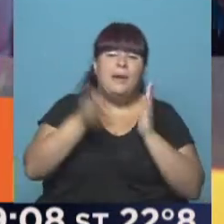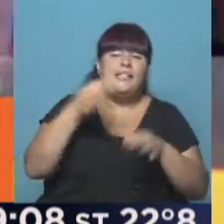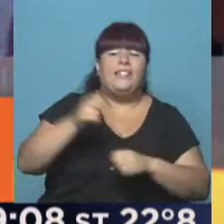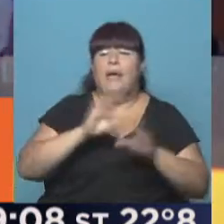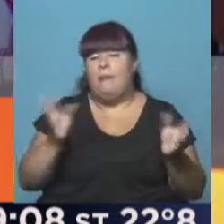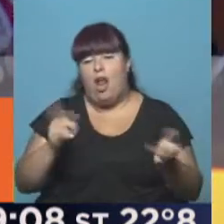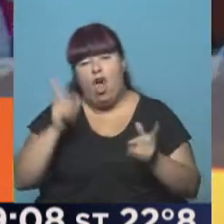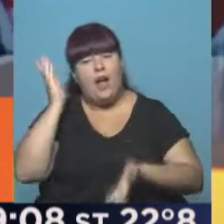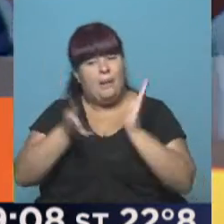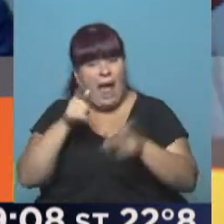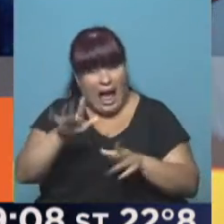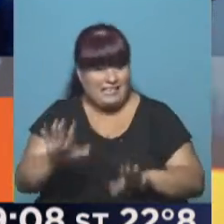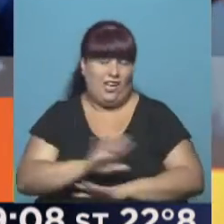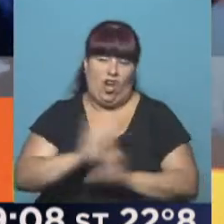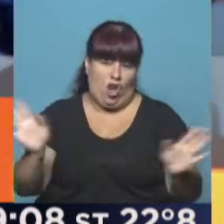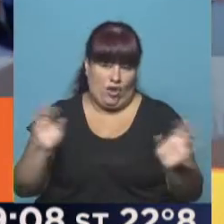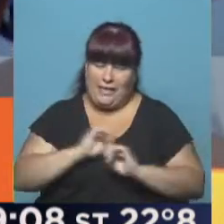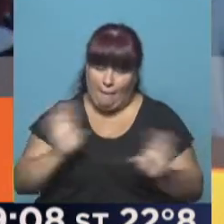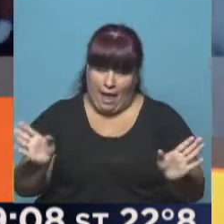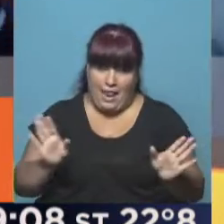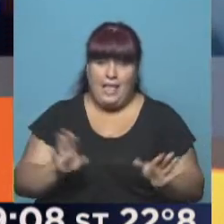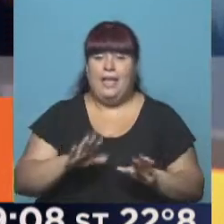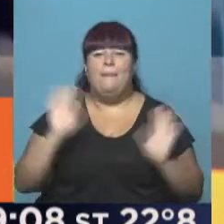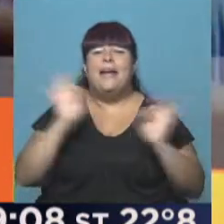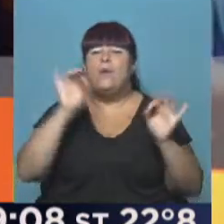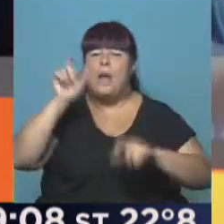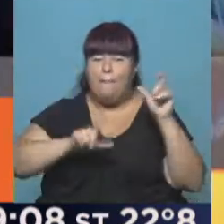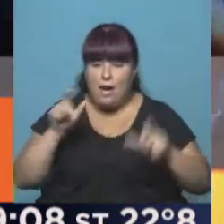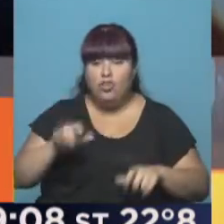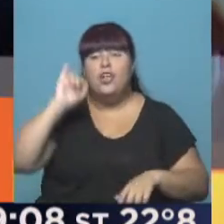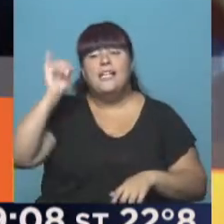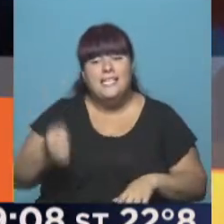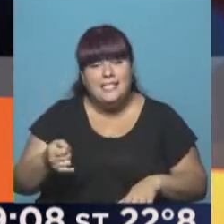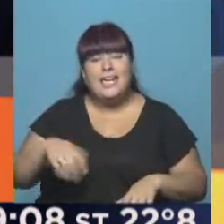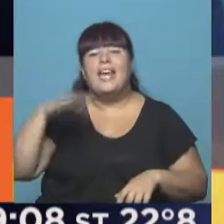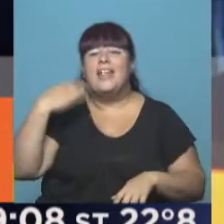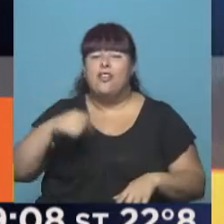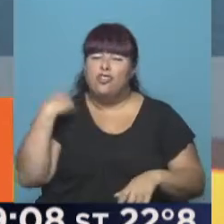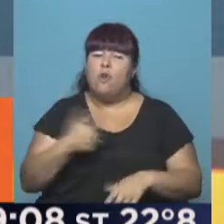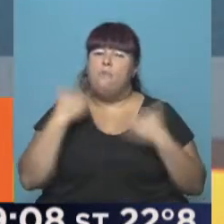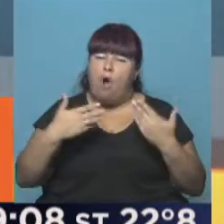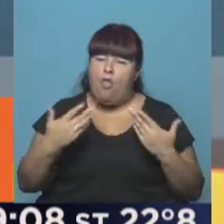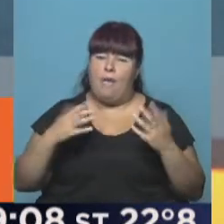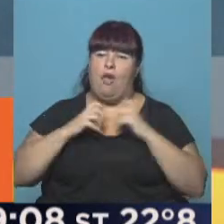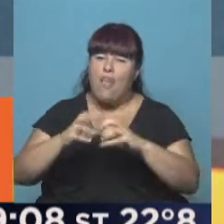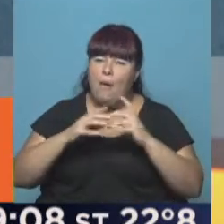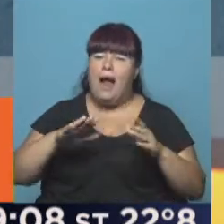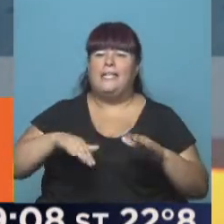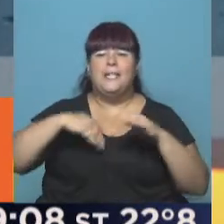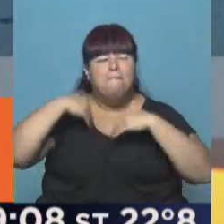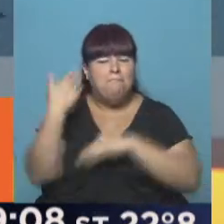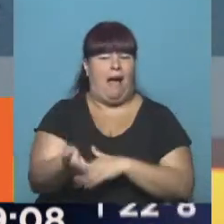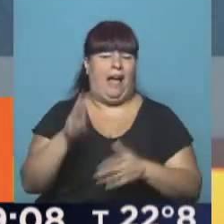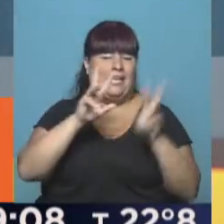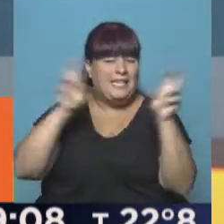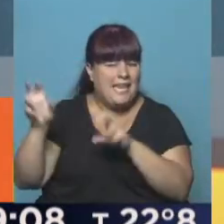mal por supuesto que una represión de esa naturaleza no está vinculada a ninguna persona lo que sí digo es que tenemos la oportunidad damos una discusión más amplia